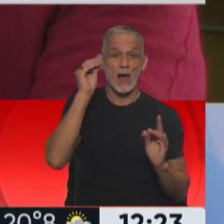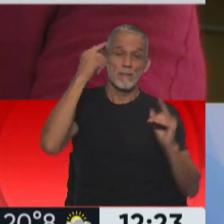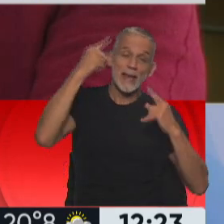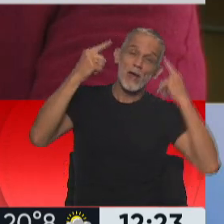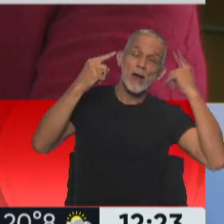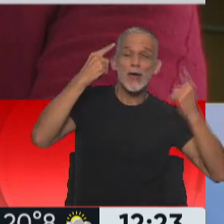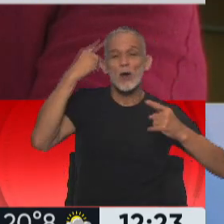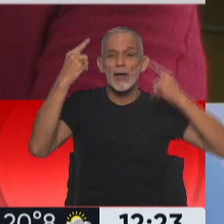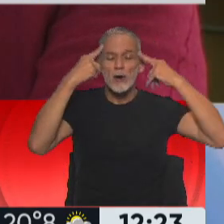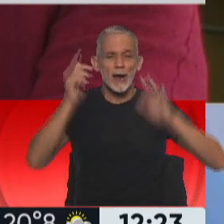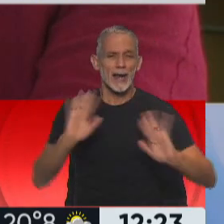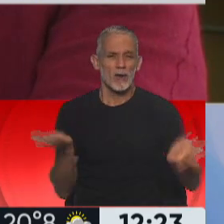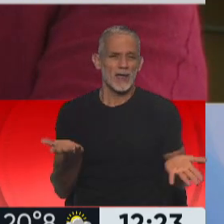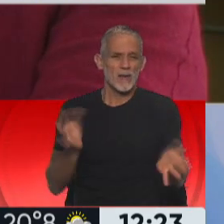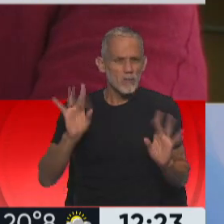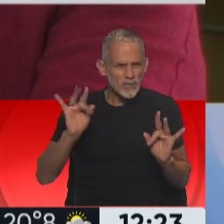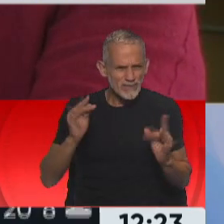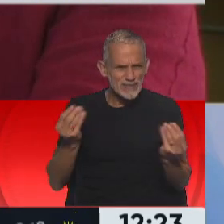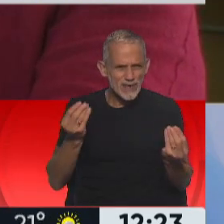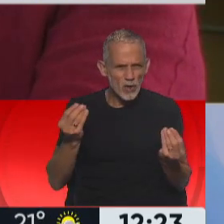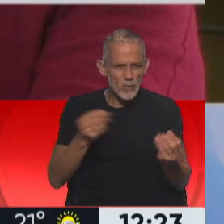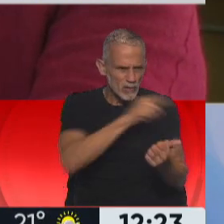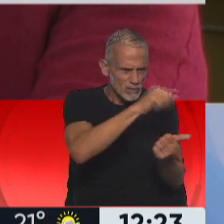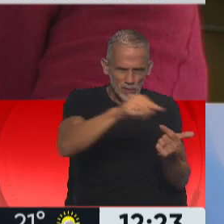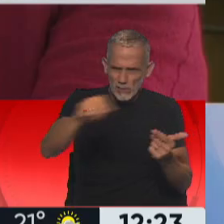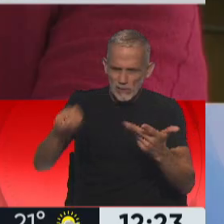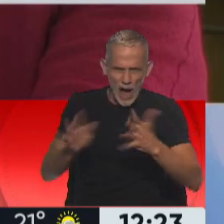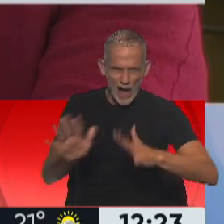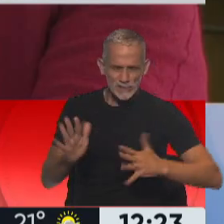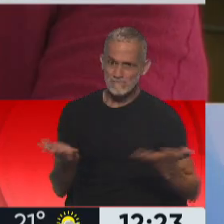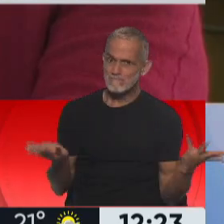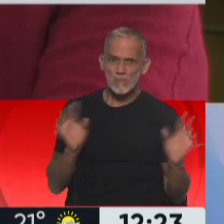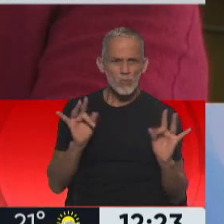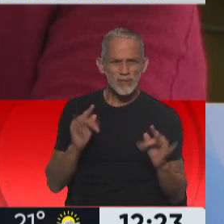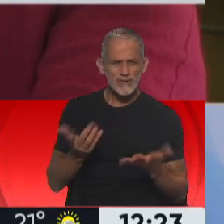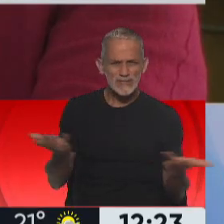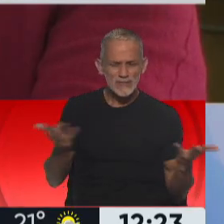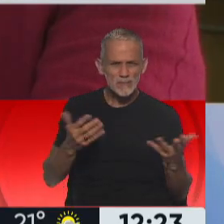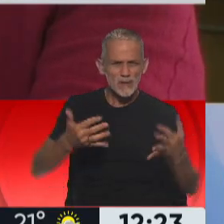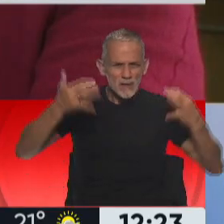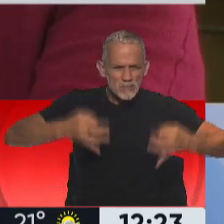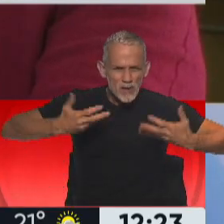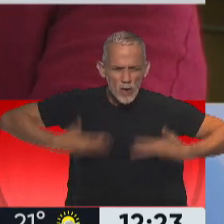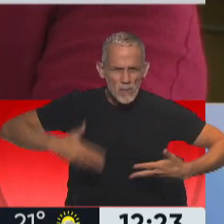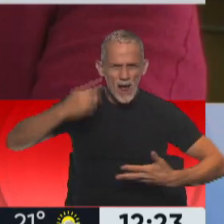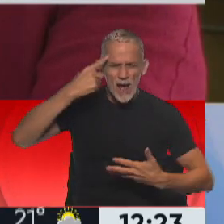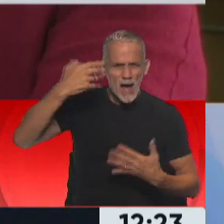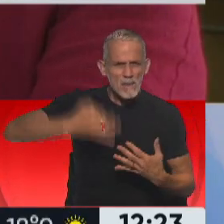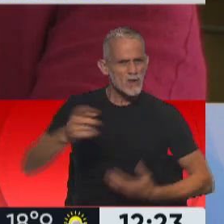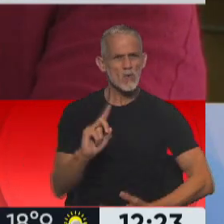hipótesis. Es muy difícil de digerir estos episodios, no responden a la lógica ni a la razón,